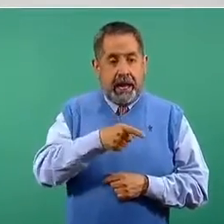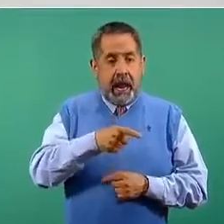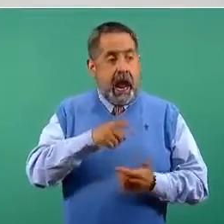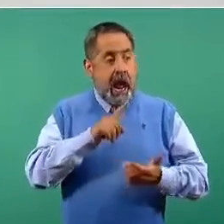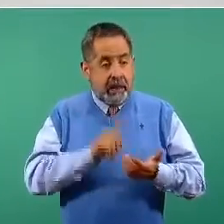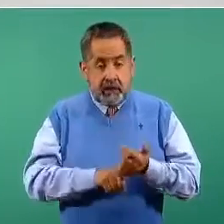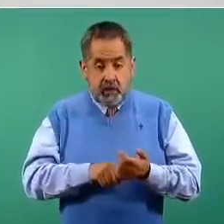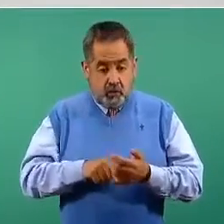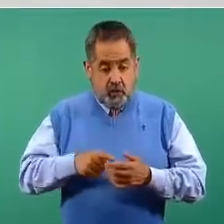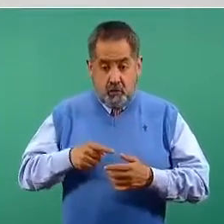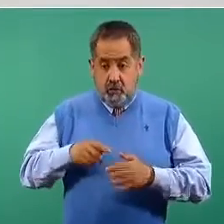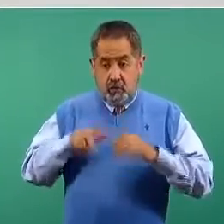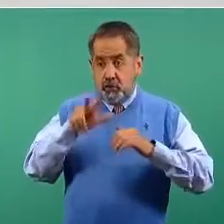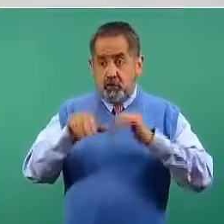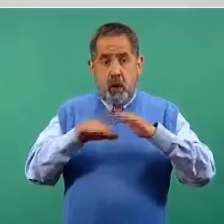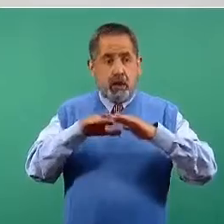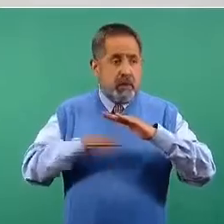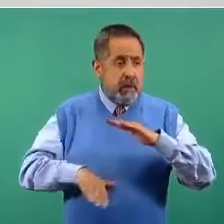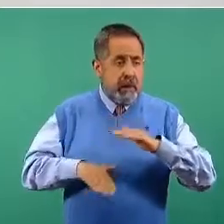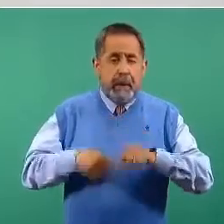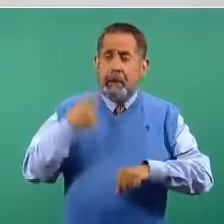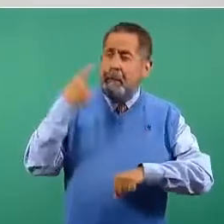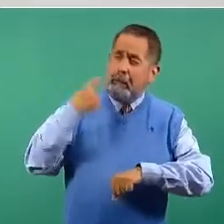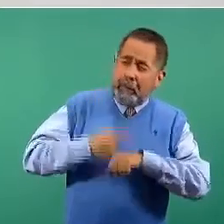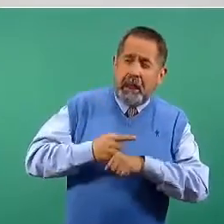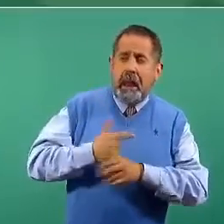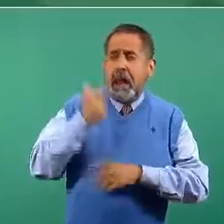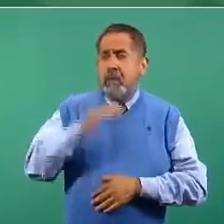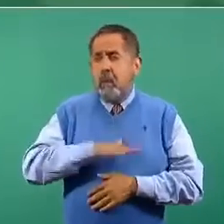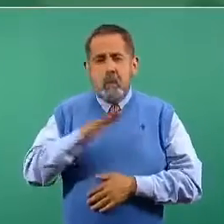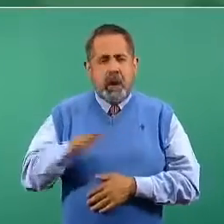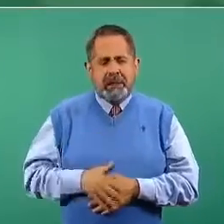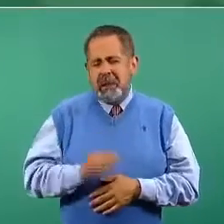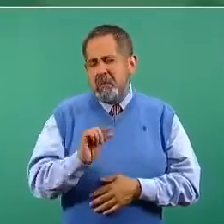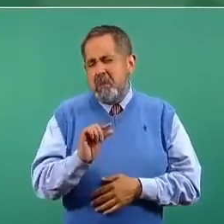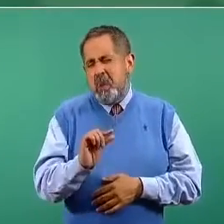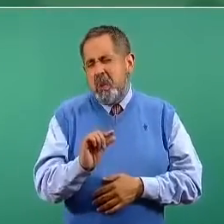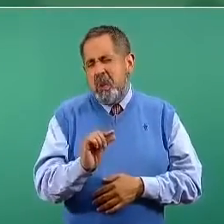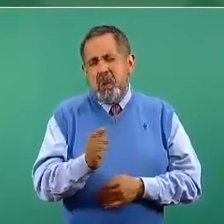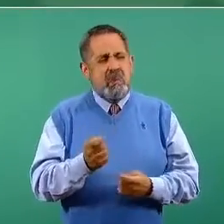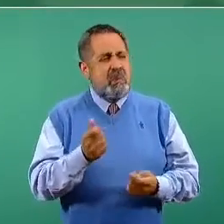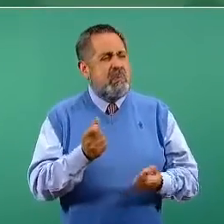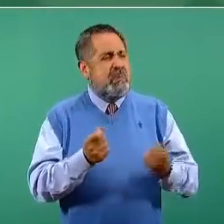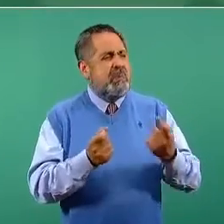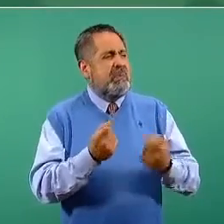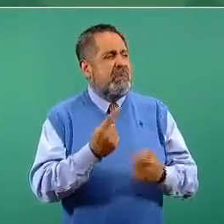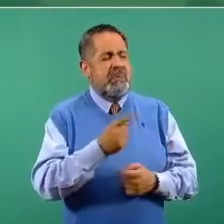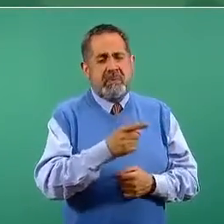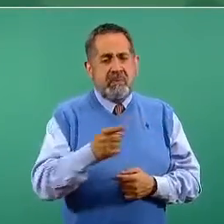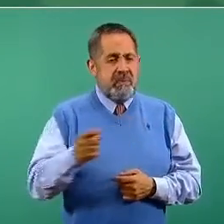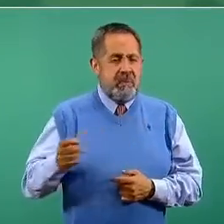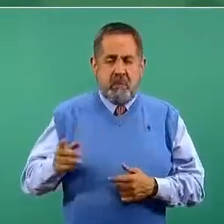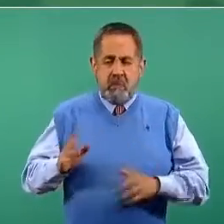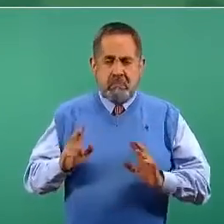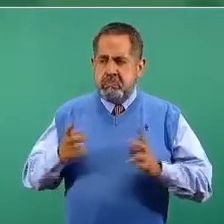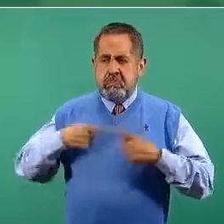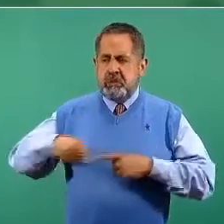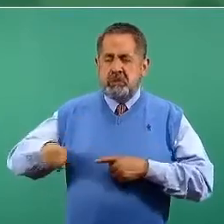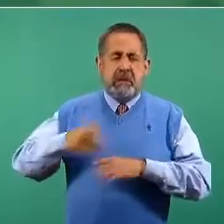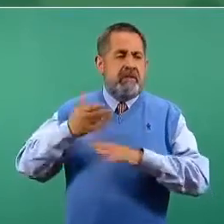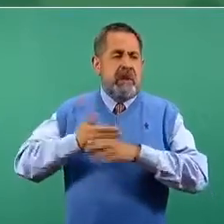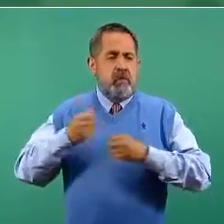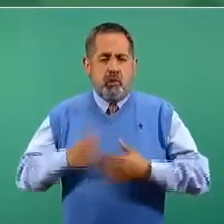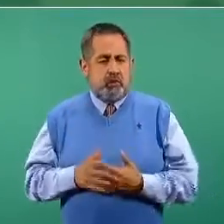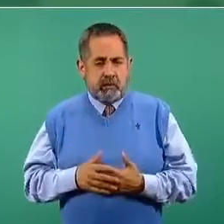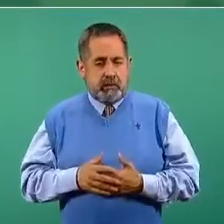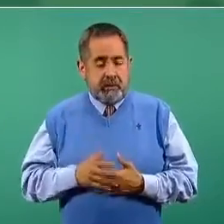menores tasas de letalidad y de mortalidad, que son otro de los indicadores seguramente de afectación poblacional. Y cuando los vemos